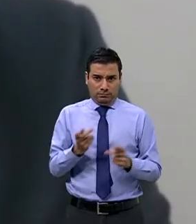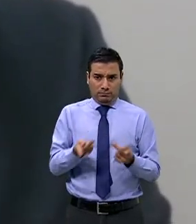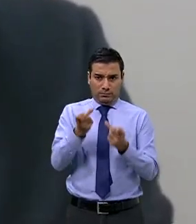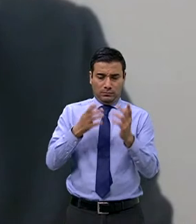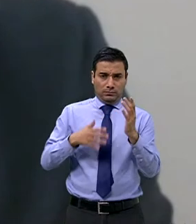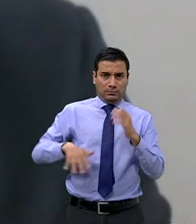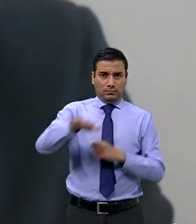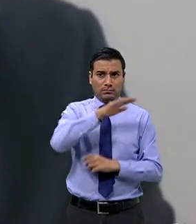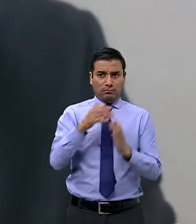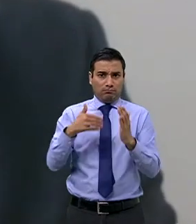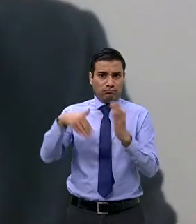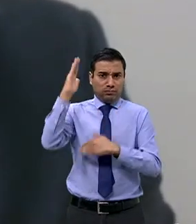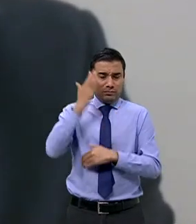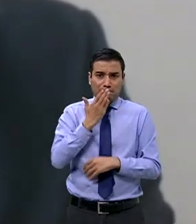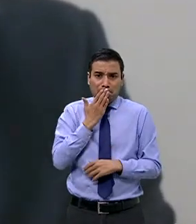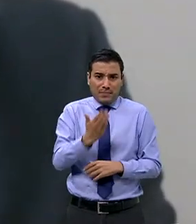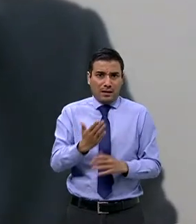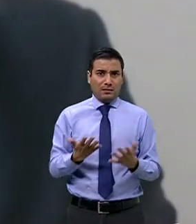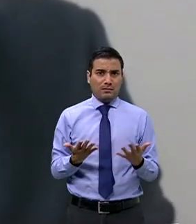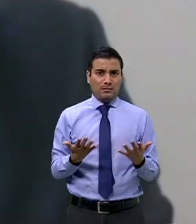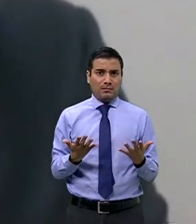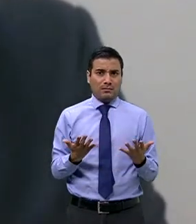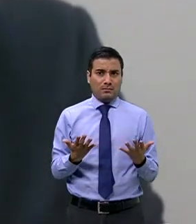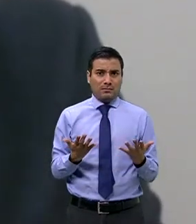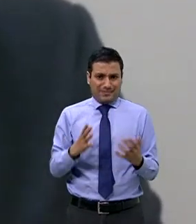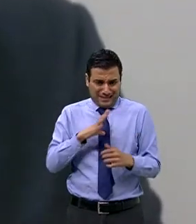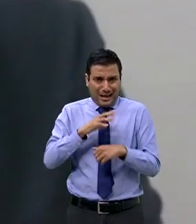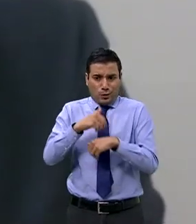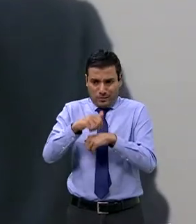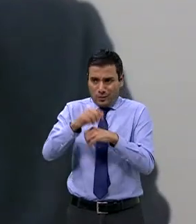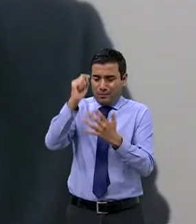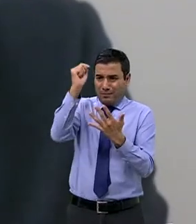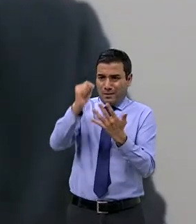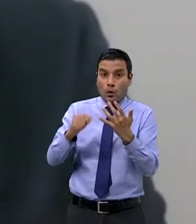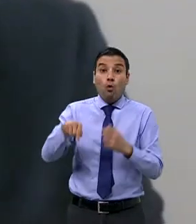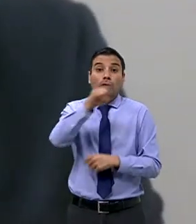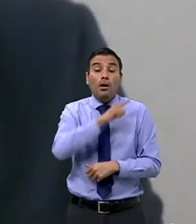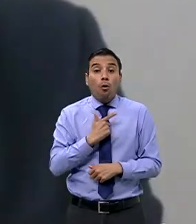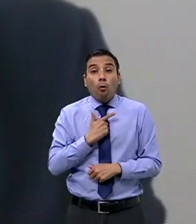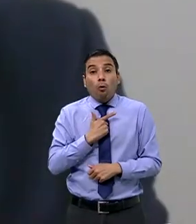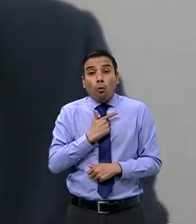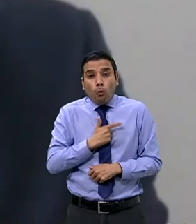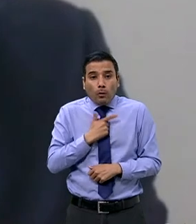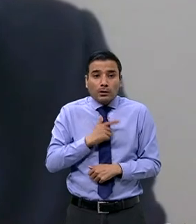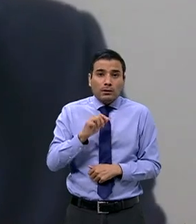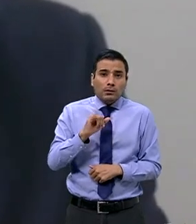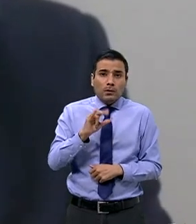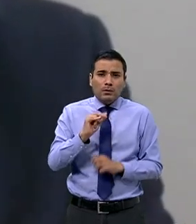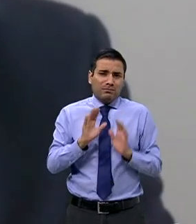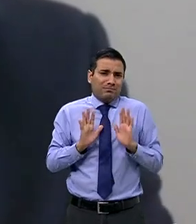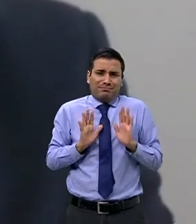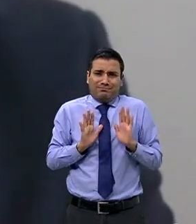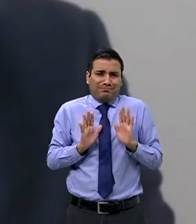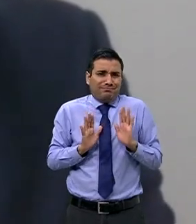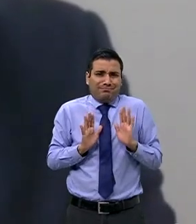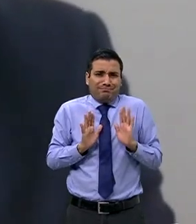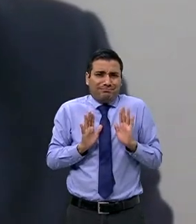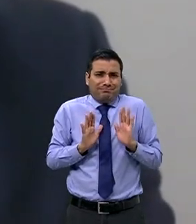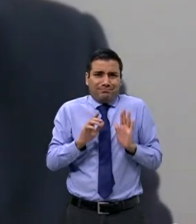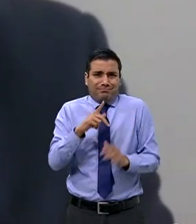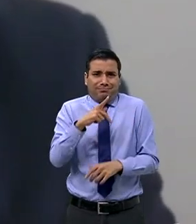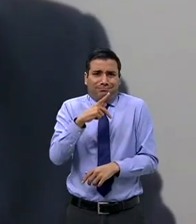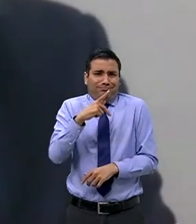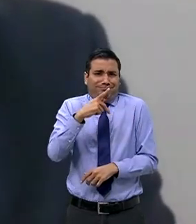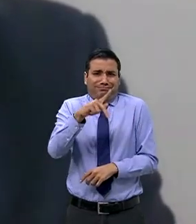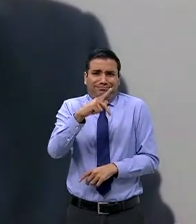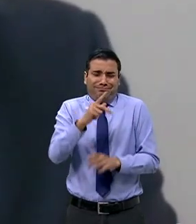y que ahí están los resultados si nos gustan o no es otra cosa y cada quien tendrá que asumir su papel histórico en lo